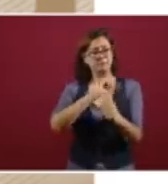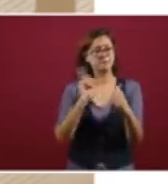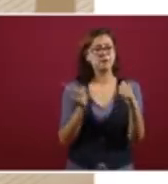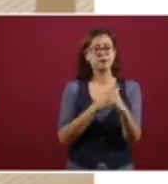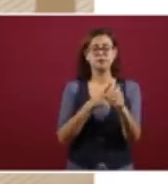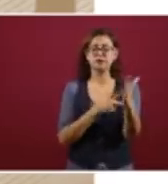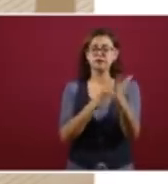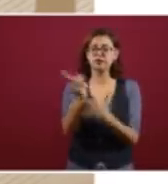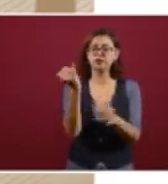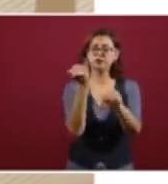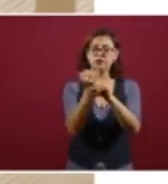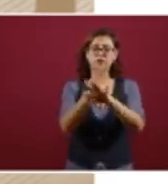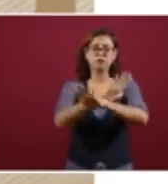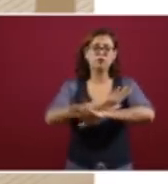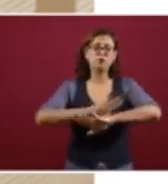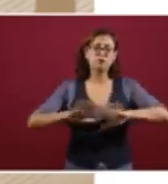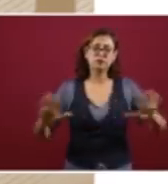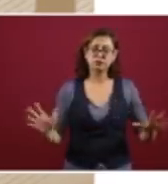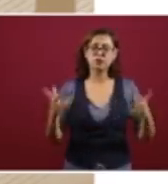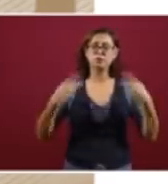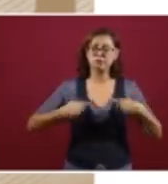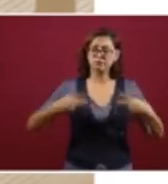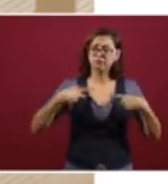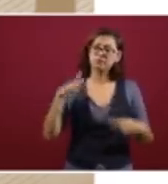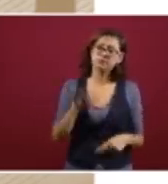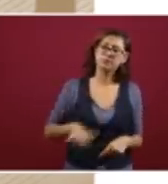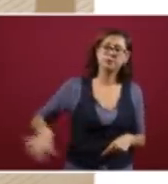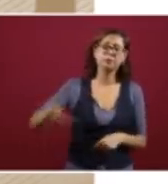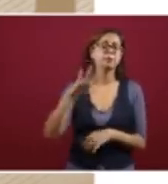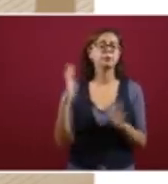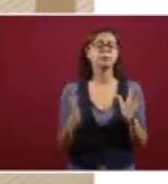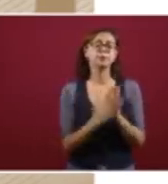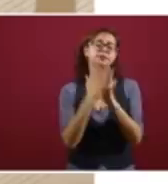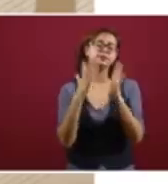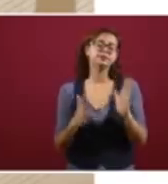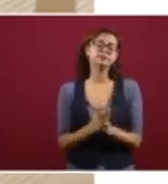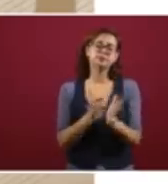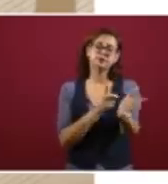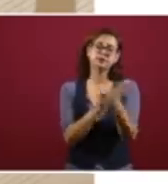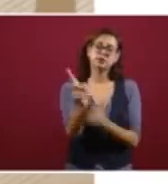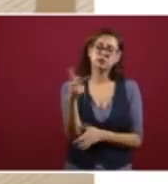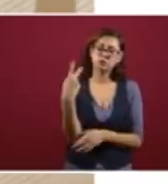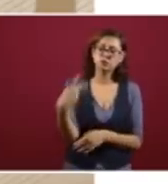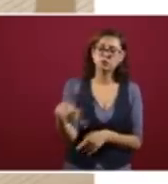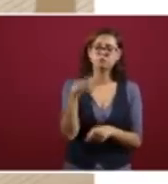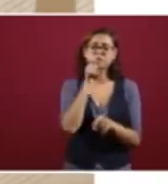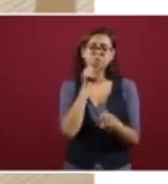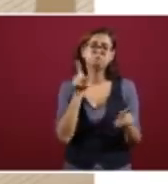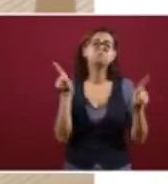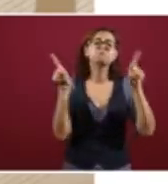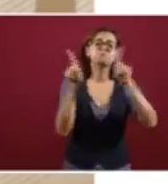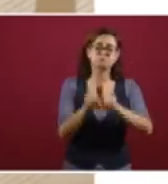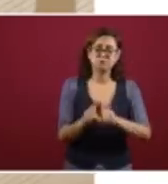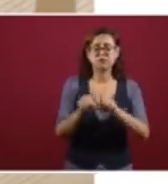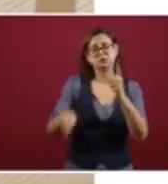el derecho a la participación de las personas y con la reconstrucción material, pues restituyendo el goce